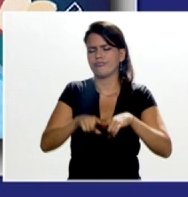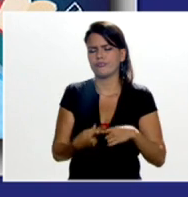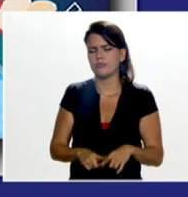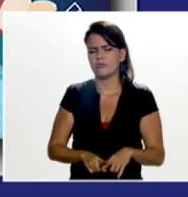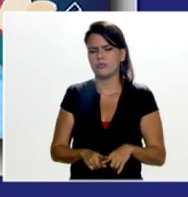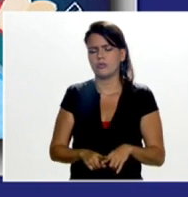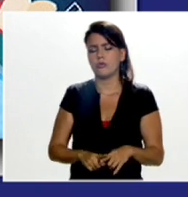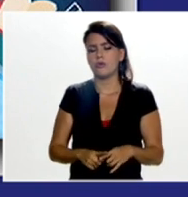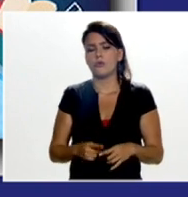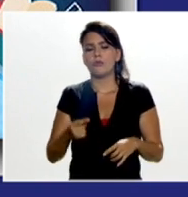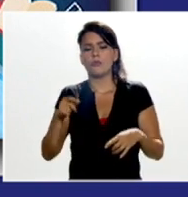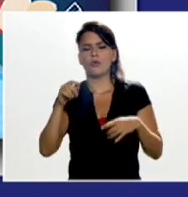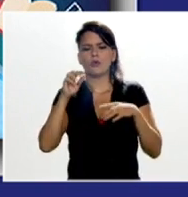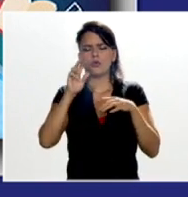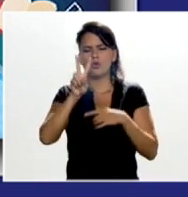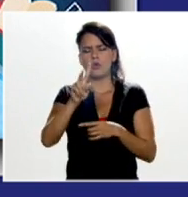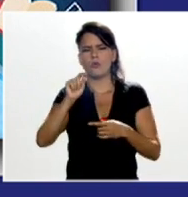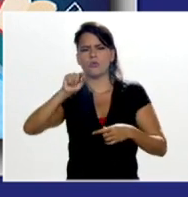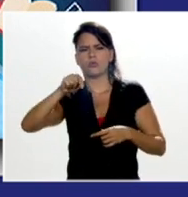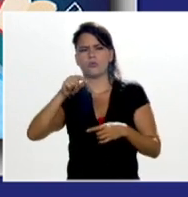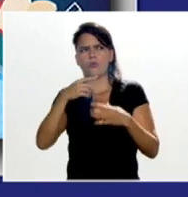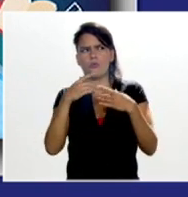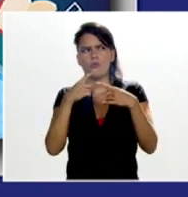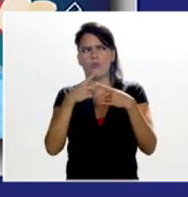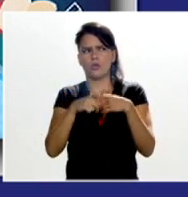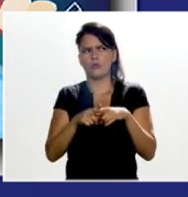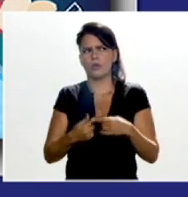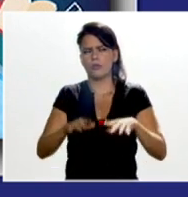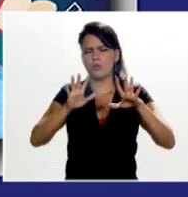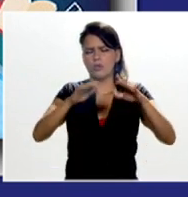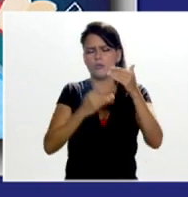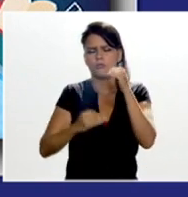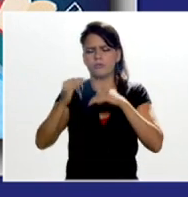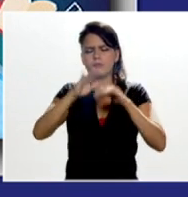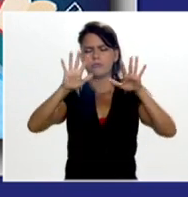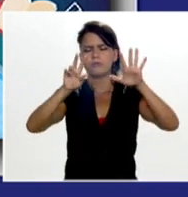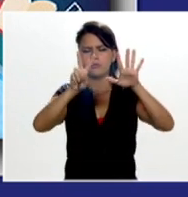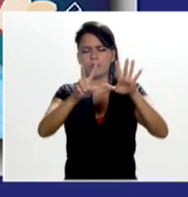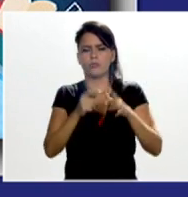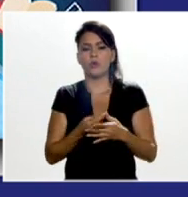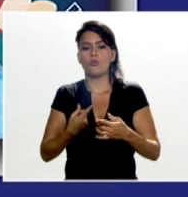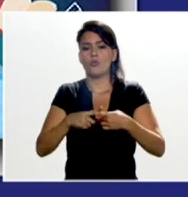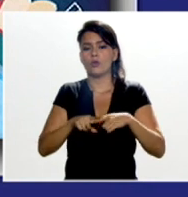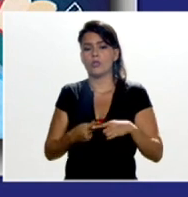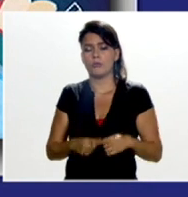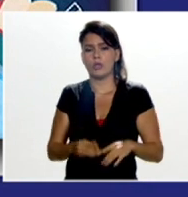2 por 10 a la 12. Bueno, multiplicamos los coeficientes indicados en color rojo.